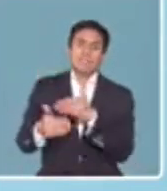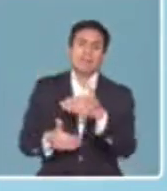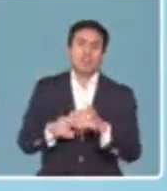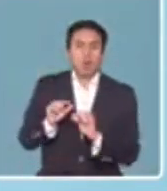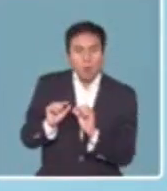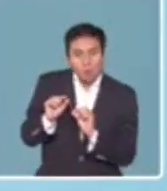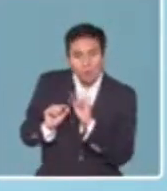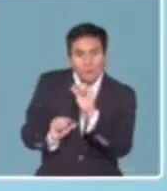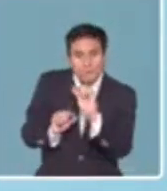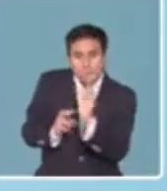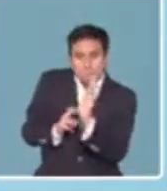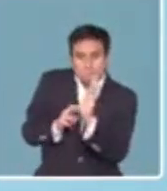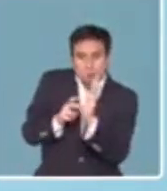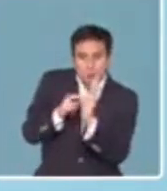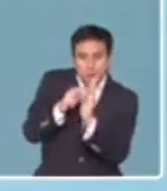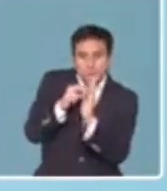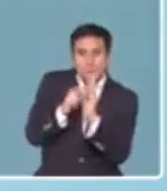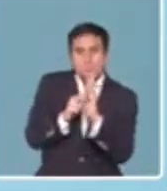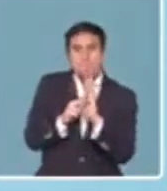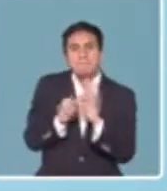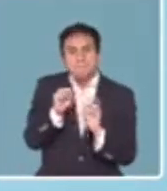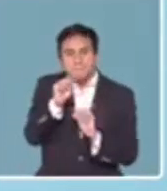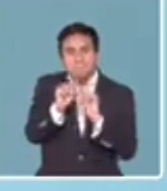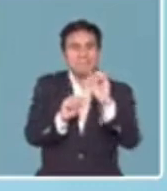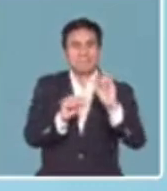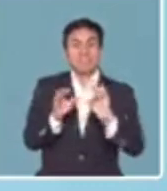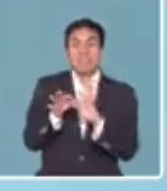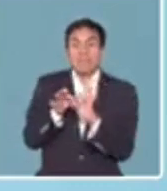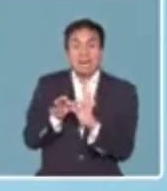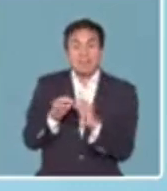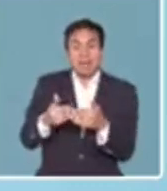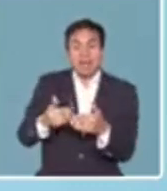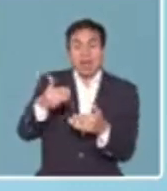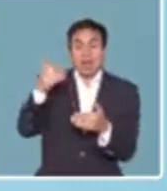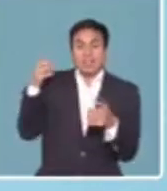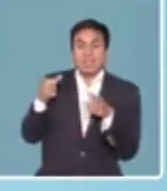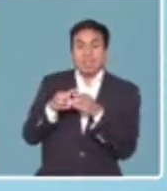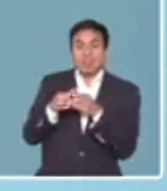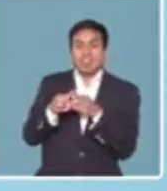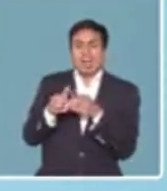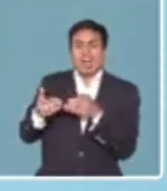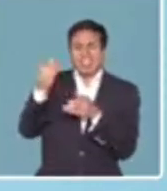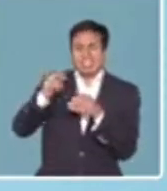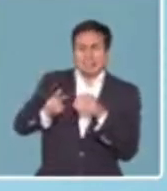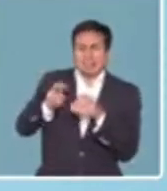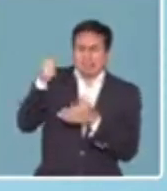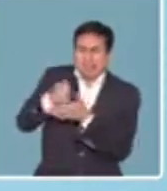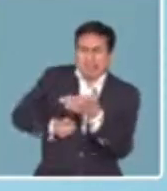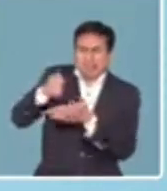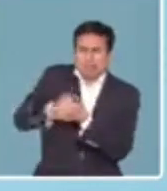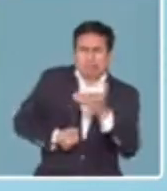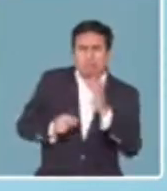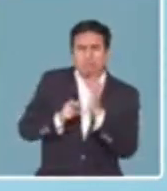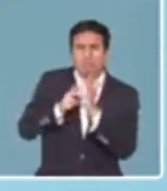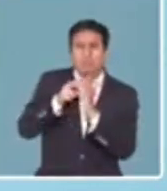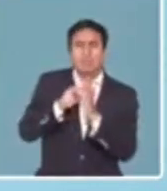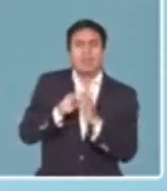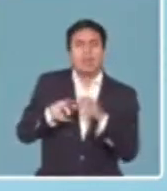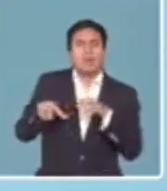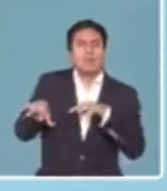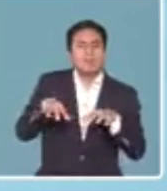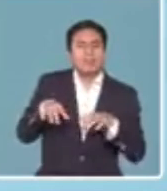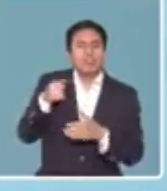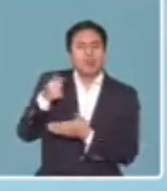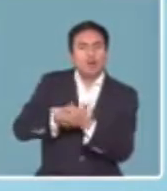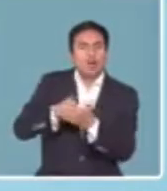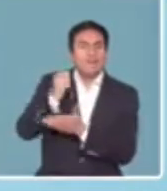pasito a pasito, estamos subiendo escalones gracias a que otras generaciones subieron escalones antes. Y eso el movimiento feminista bien